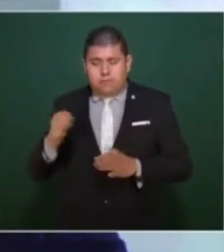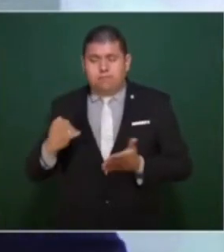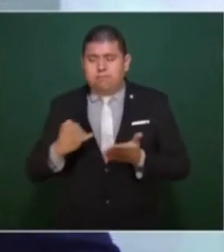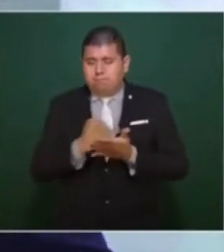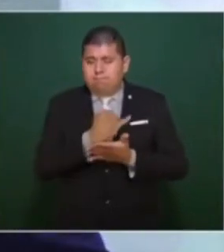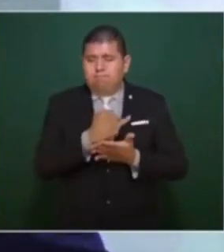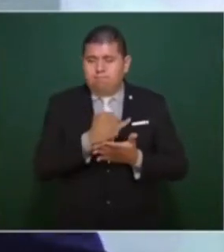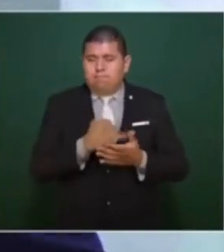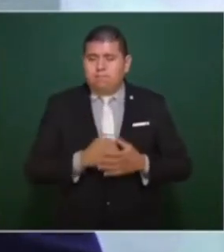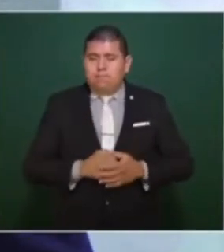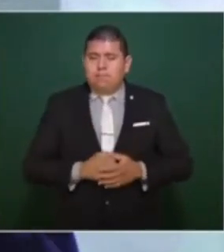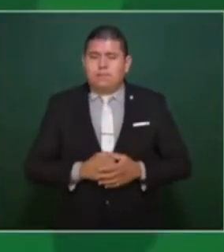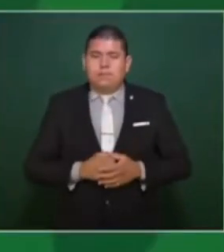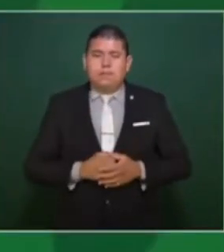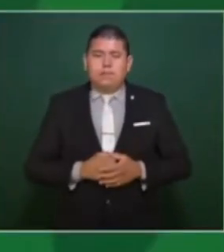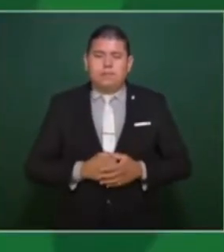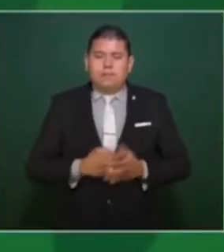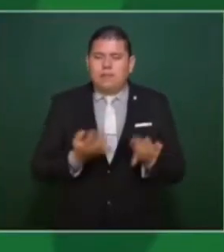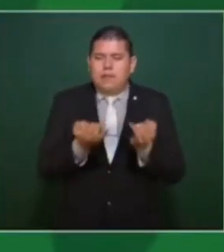mismo.